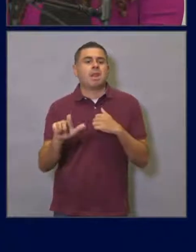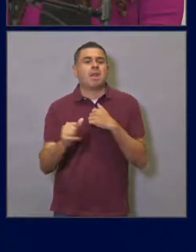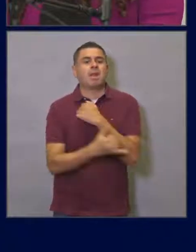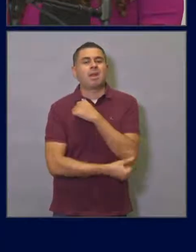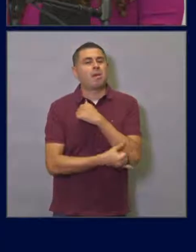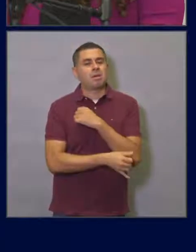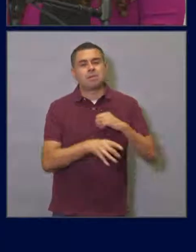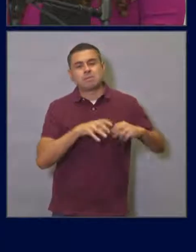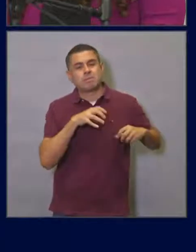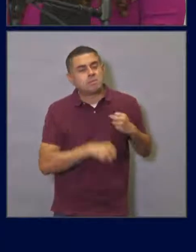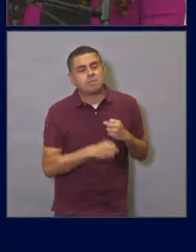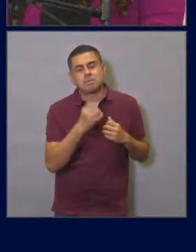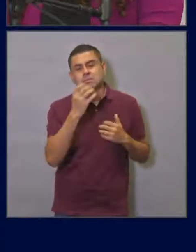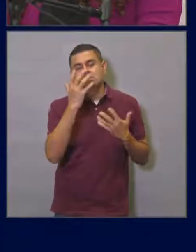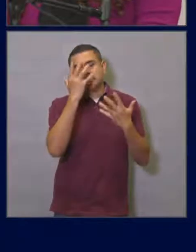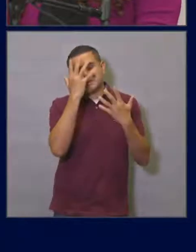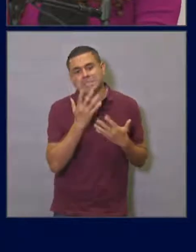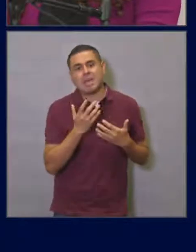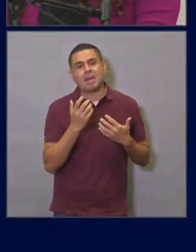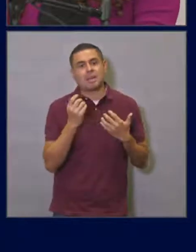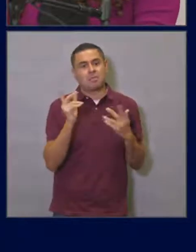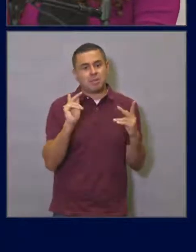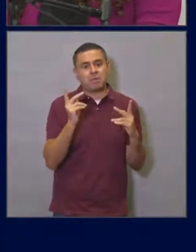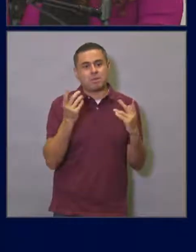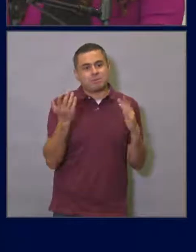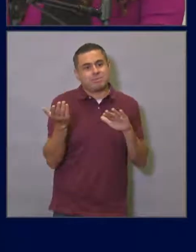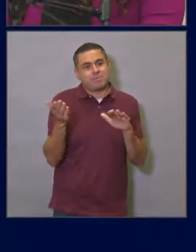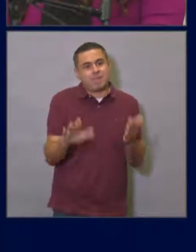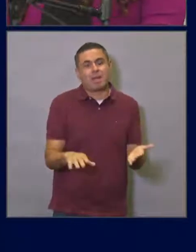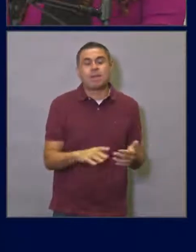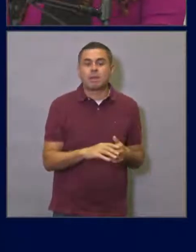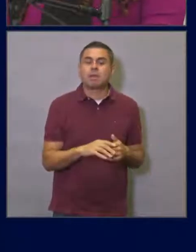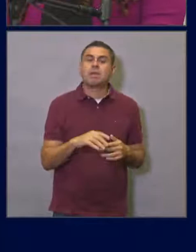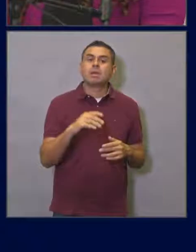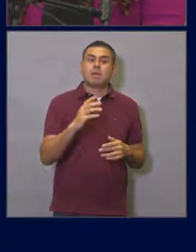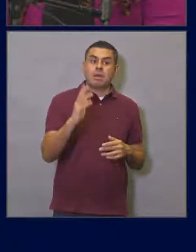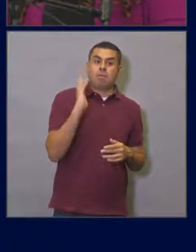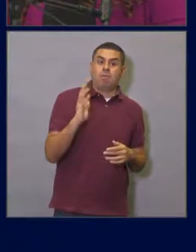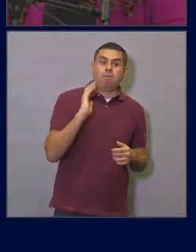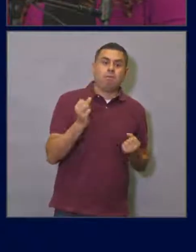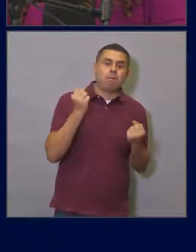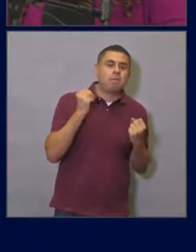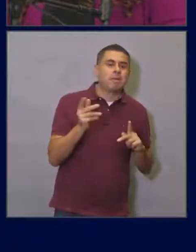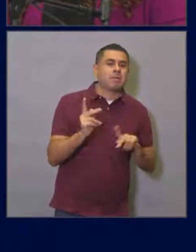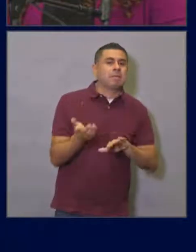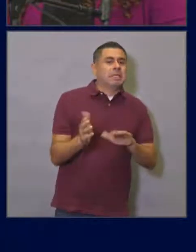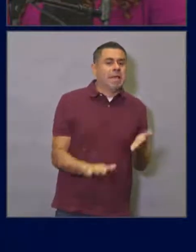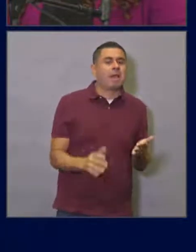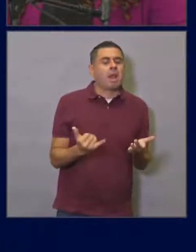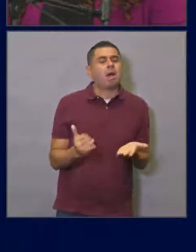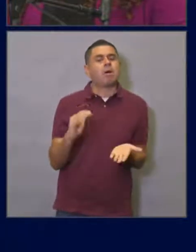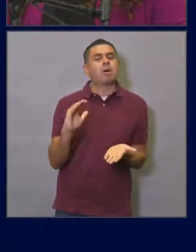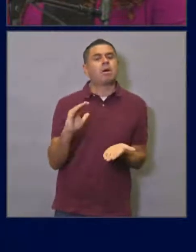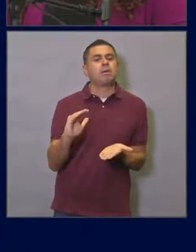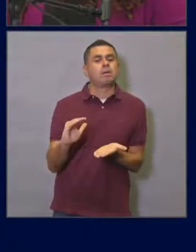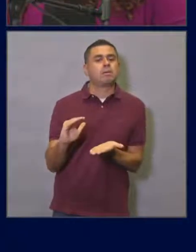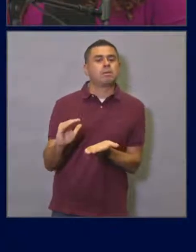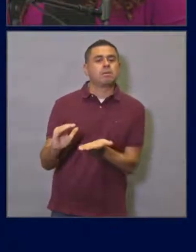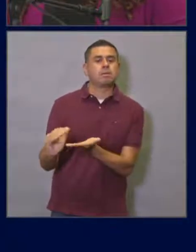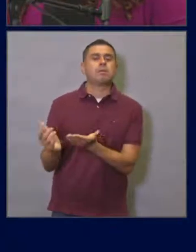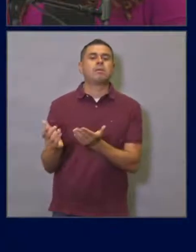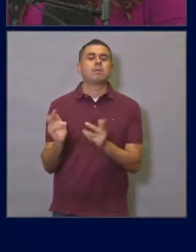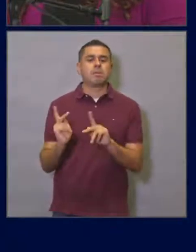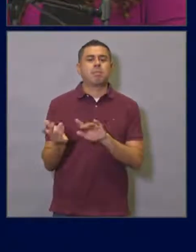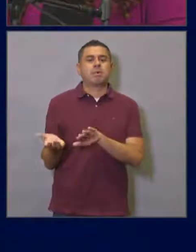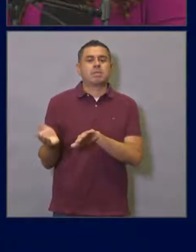devastadora, favorablemente continuamos observando una gran disminución en los fallecimientos en todos los grupos